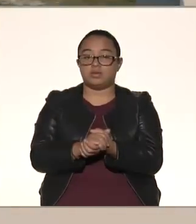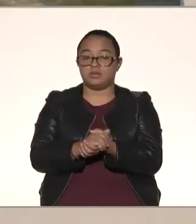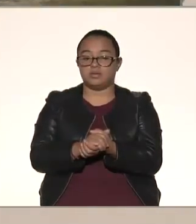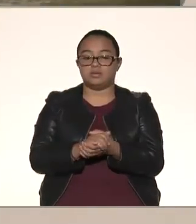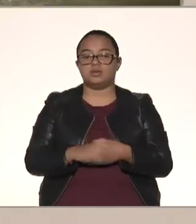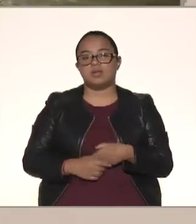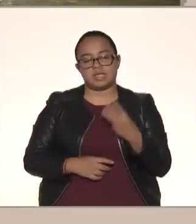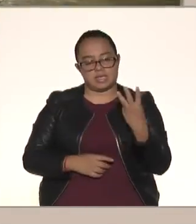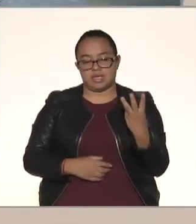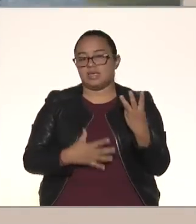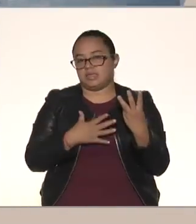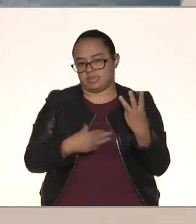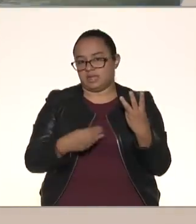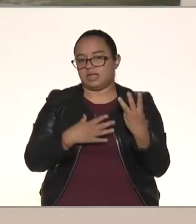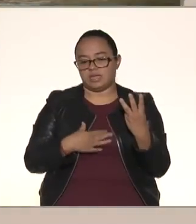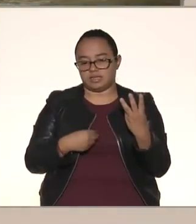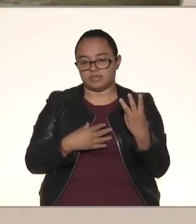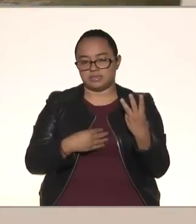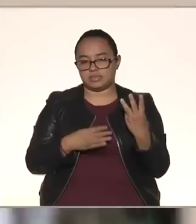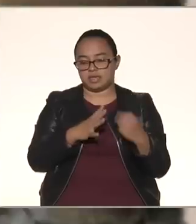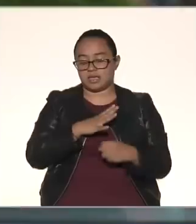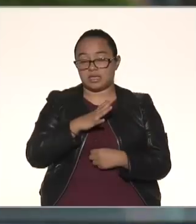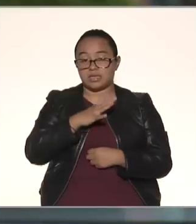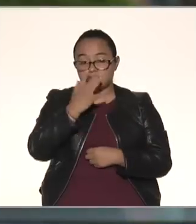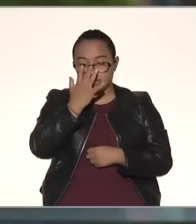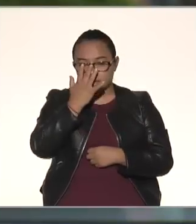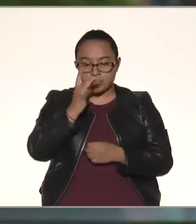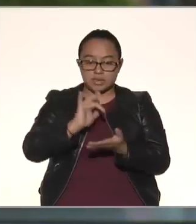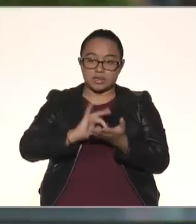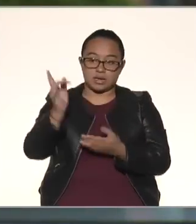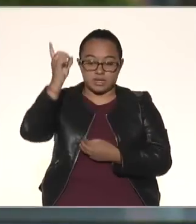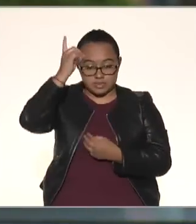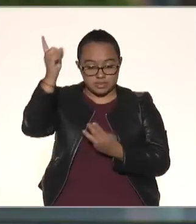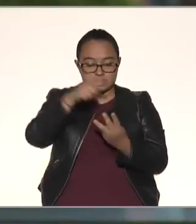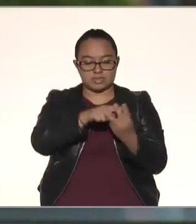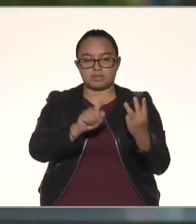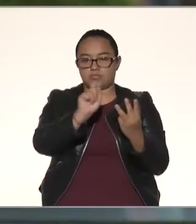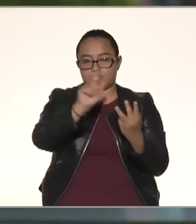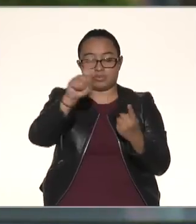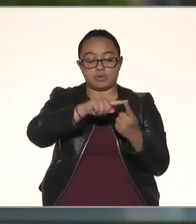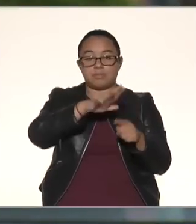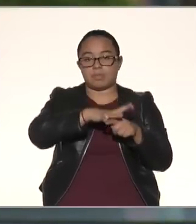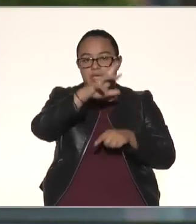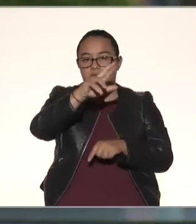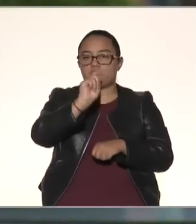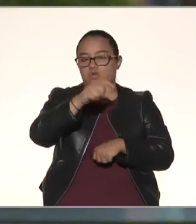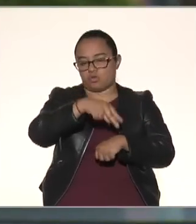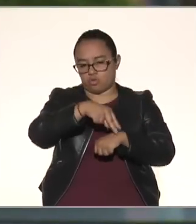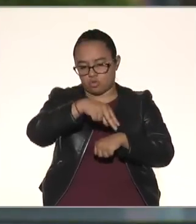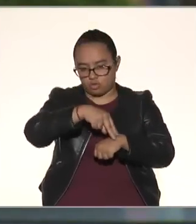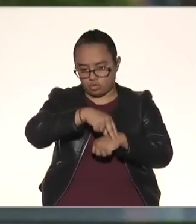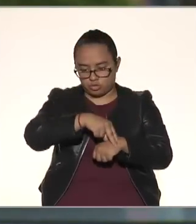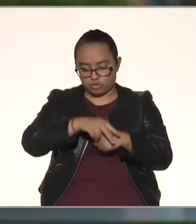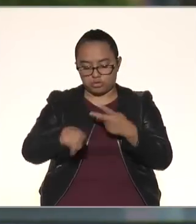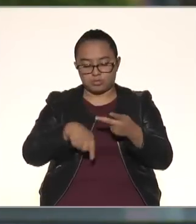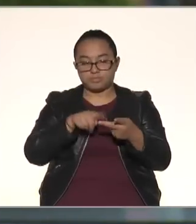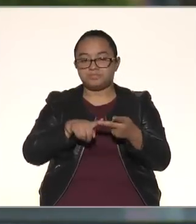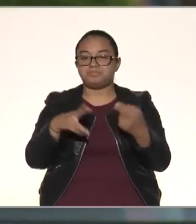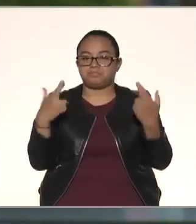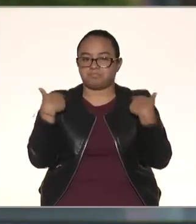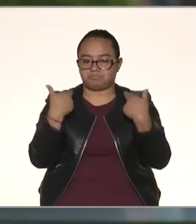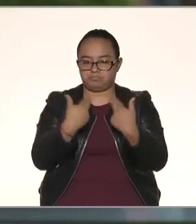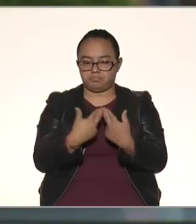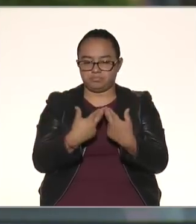tres hijos, gracias a Dios los tres profesionistas, el mayor es médico, el otro es